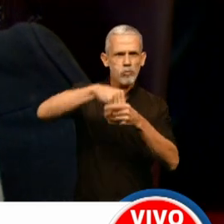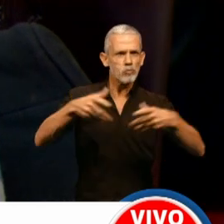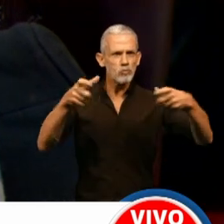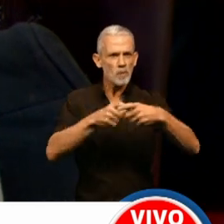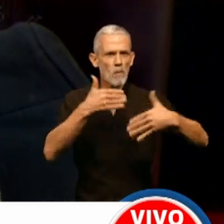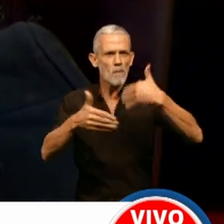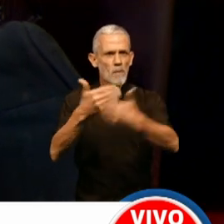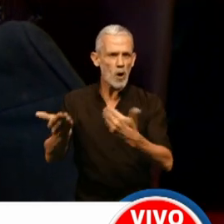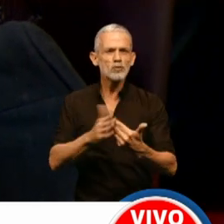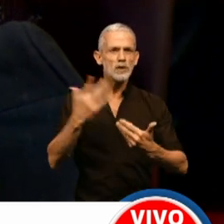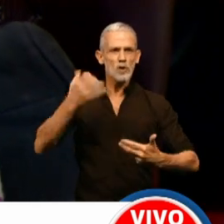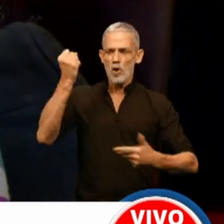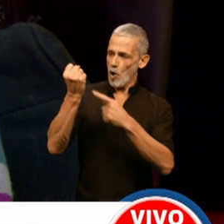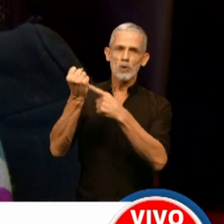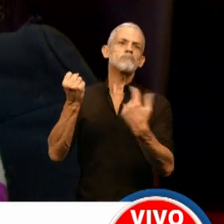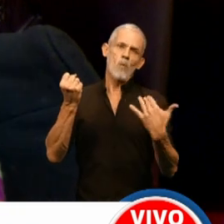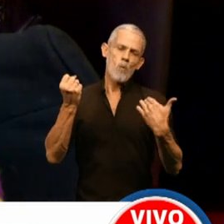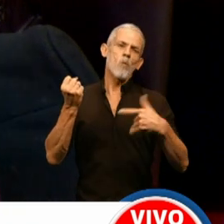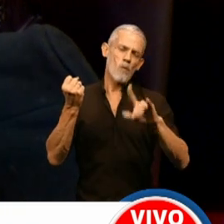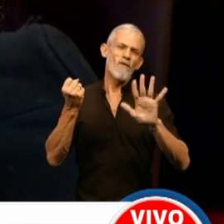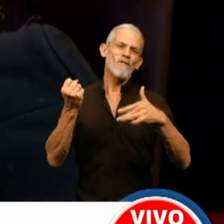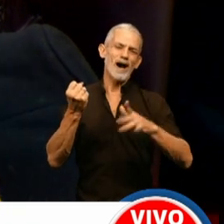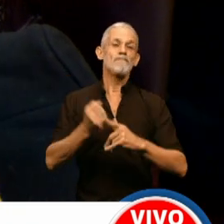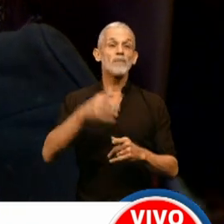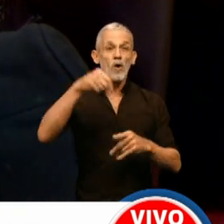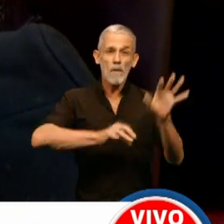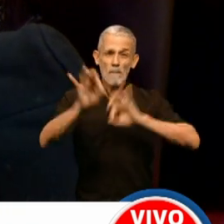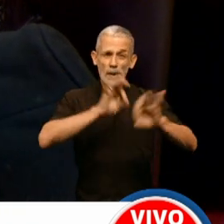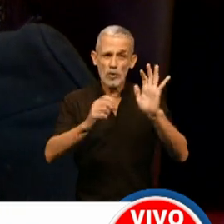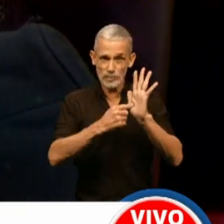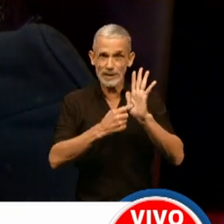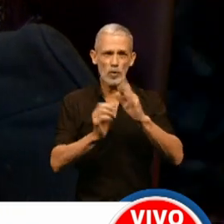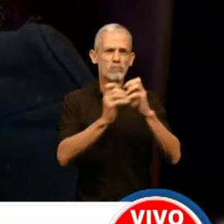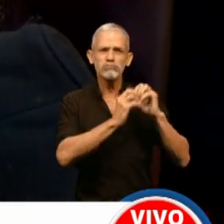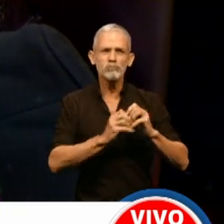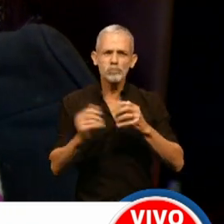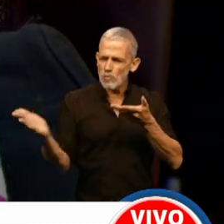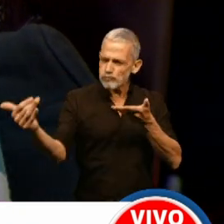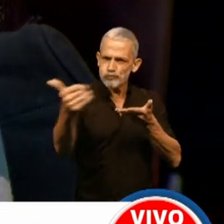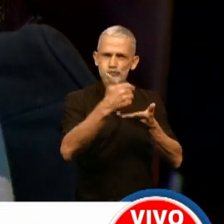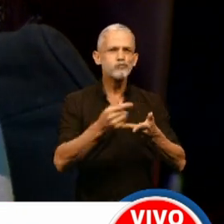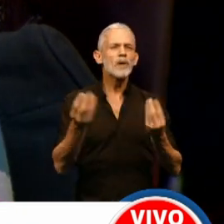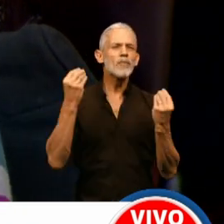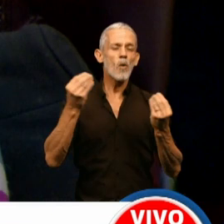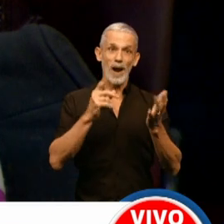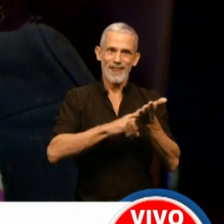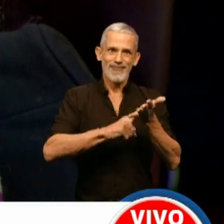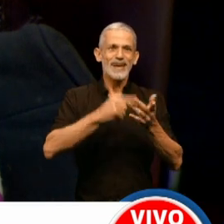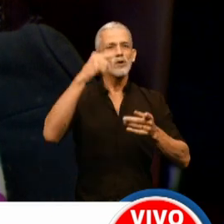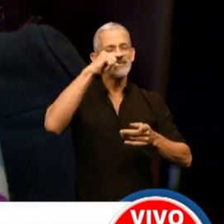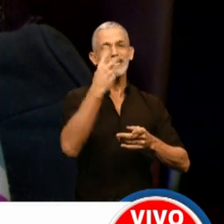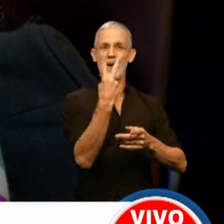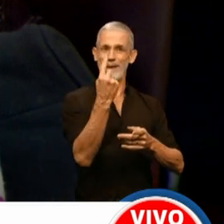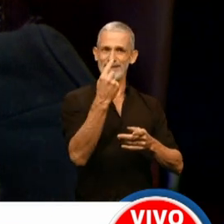proceso este logro inevitable el proyecto que hoy tenemos para tratar recoge el antecedente entonces del decreto 7